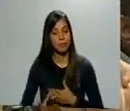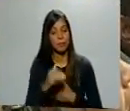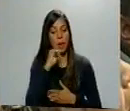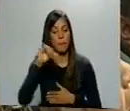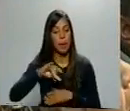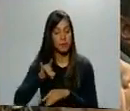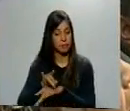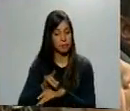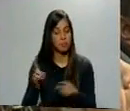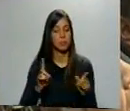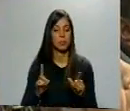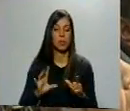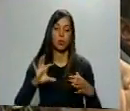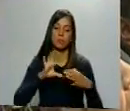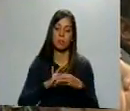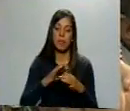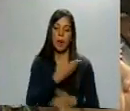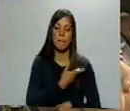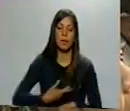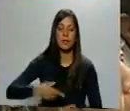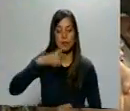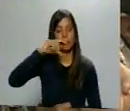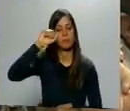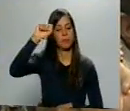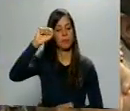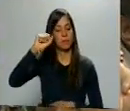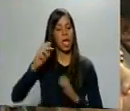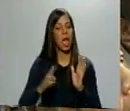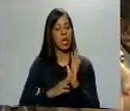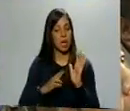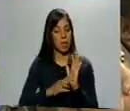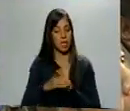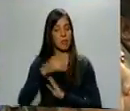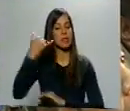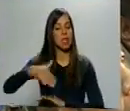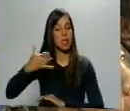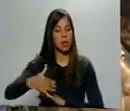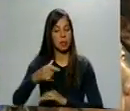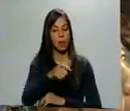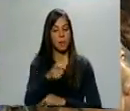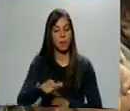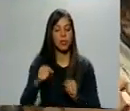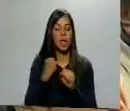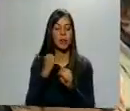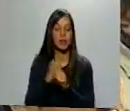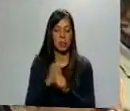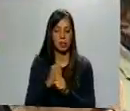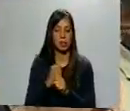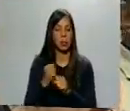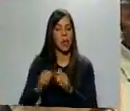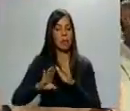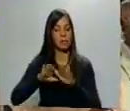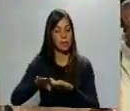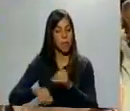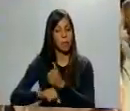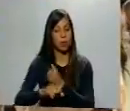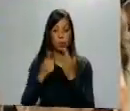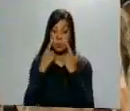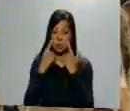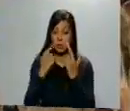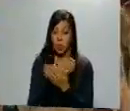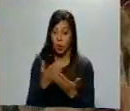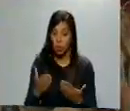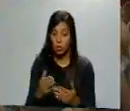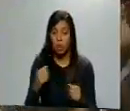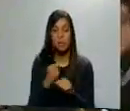mano del presidente obrero Nicolás Maduro a garantizar todos los derechos de los trabajadores y las trabajadoras. Sepan ustedes,